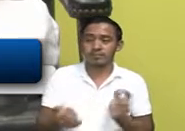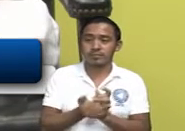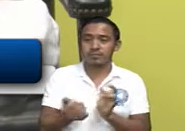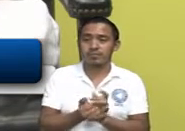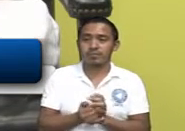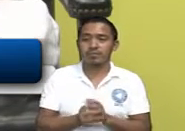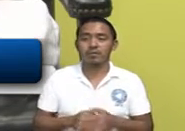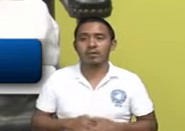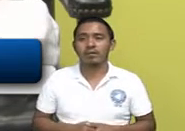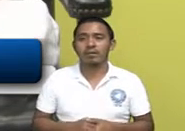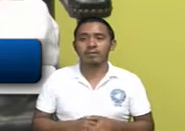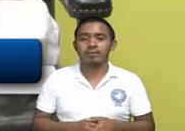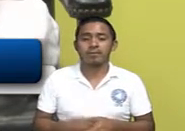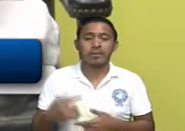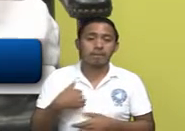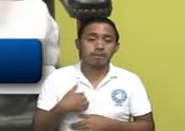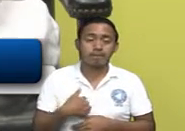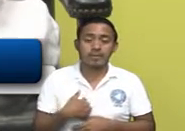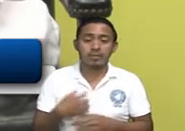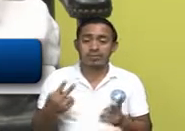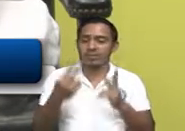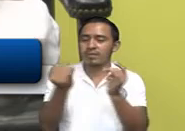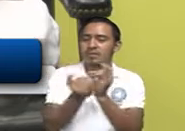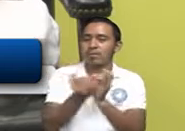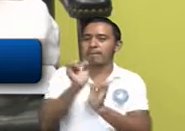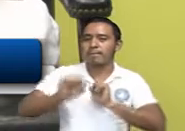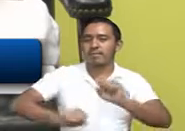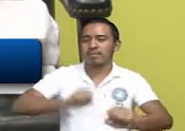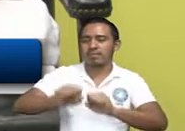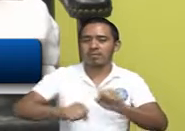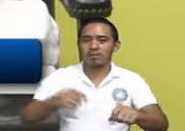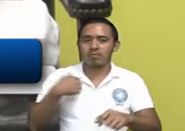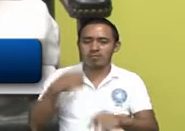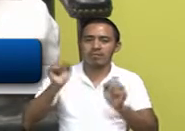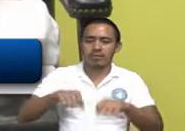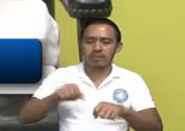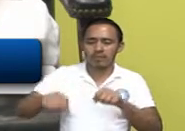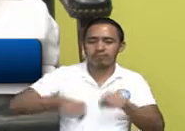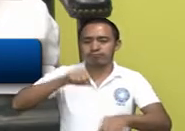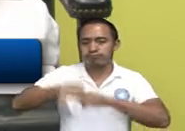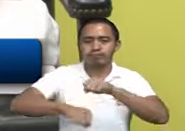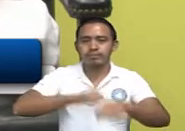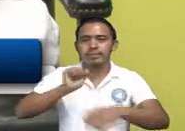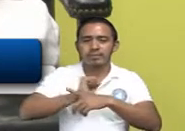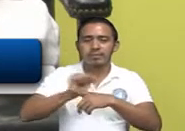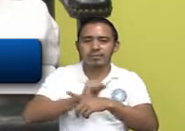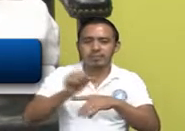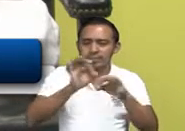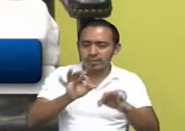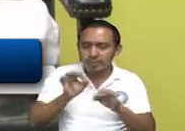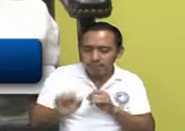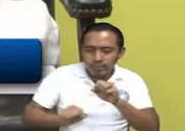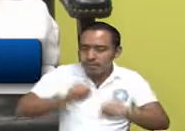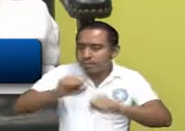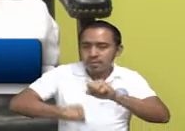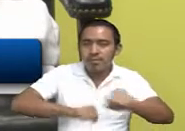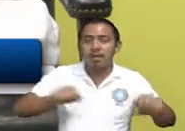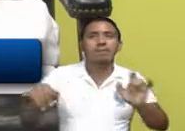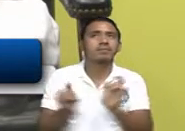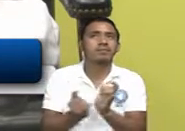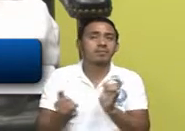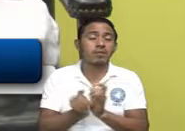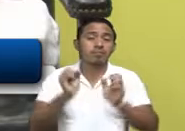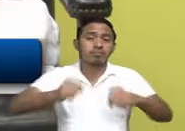puedes dejar de manejar, pero que al final pueden haber caídas y levantadas, y esa es la idea. Y ese es el objetivo de fortalecer